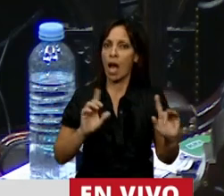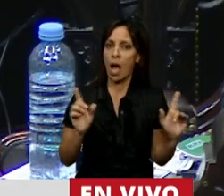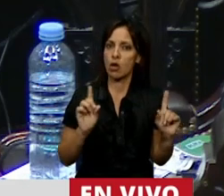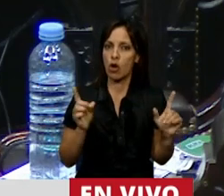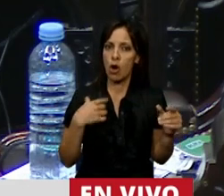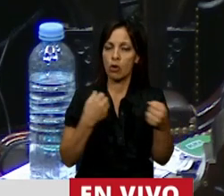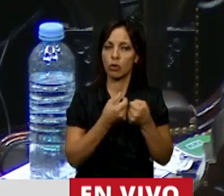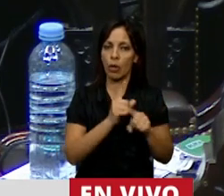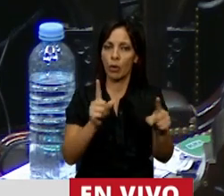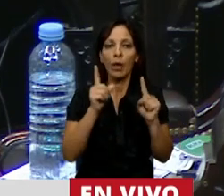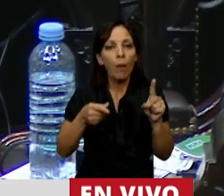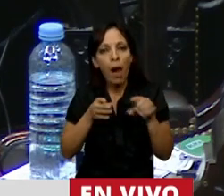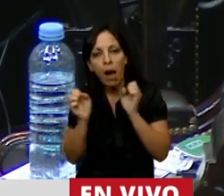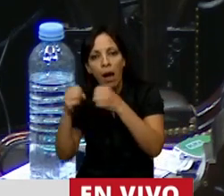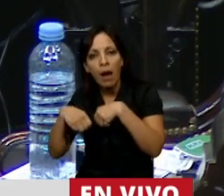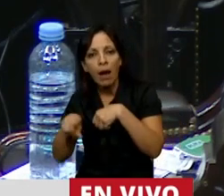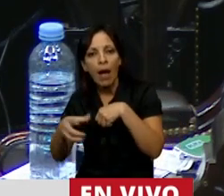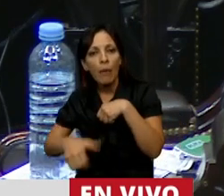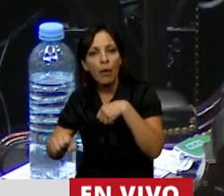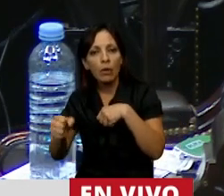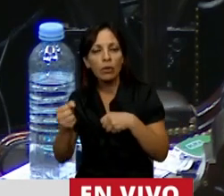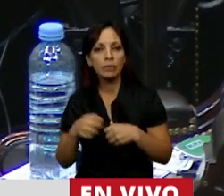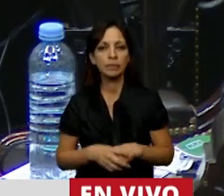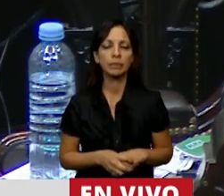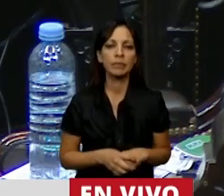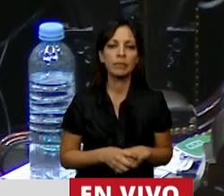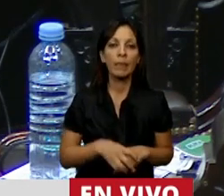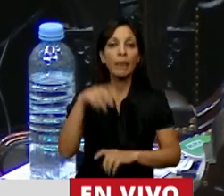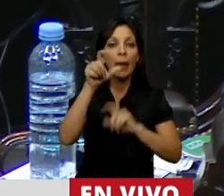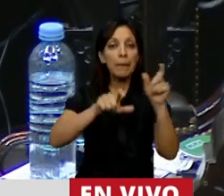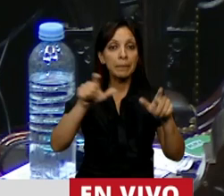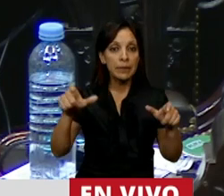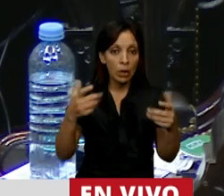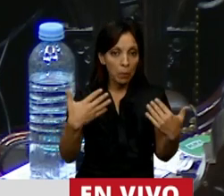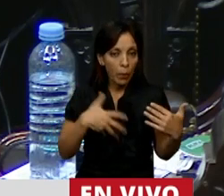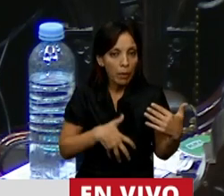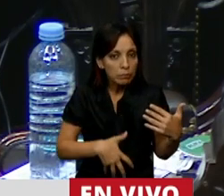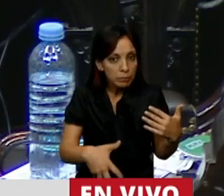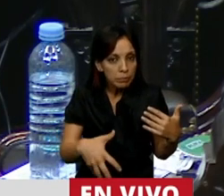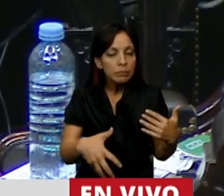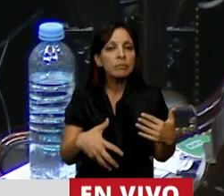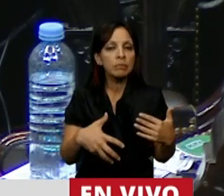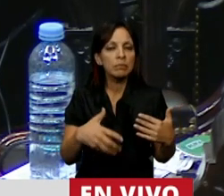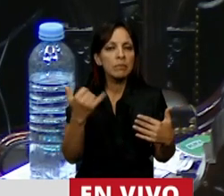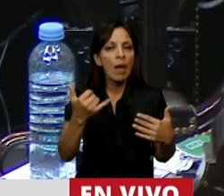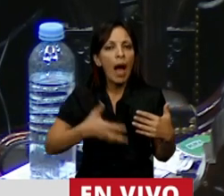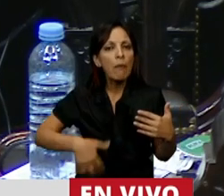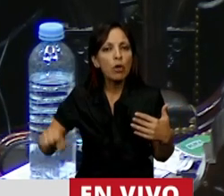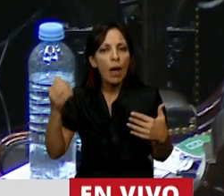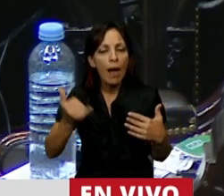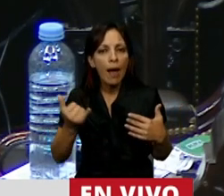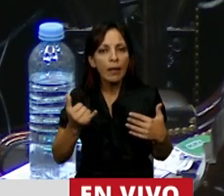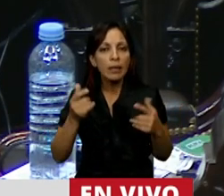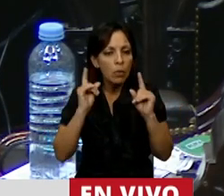de acuerdo. Las personas con capacidad de gestar, señor presidente, abortan y lo van a